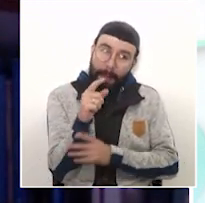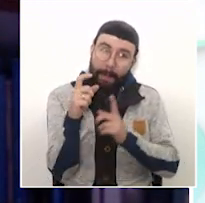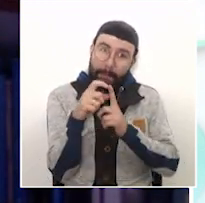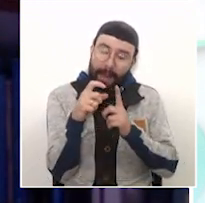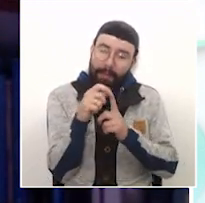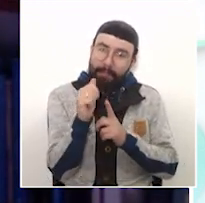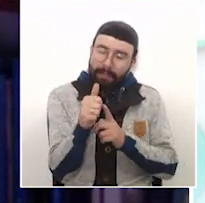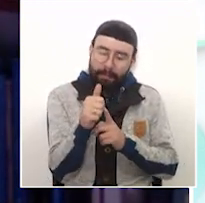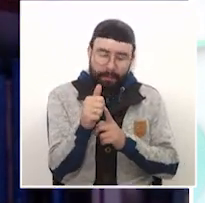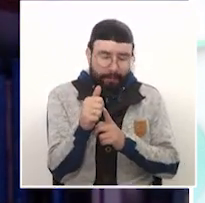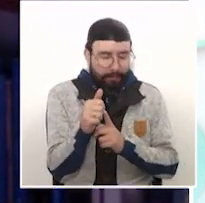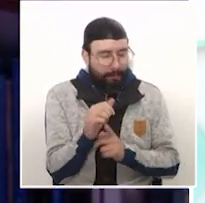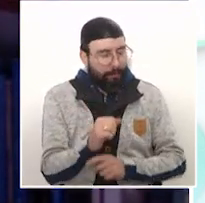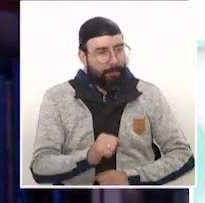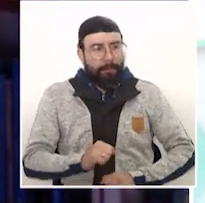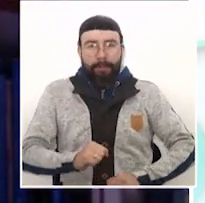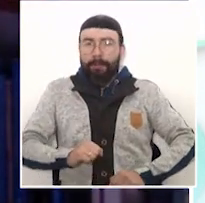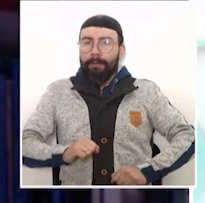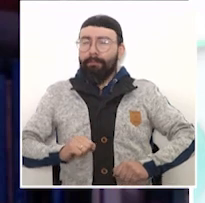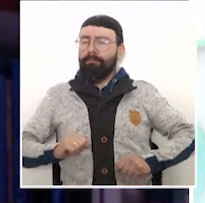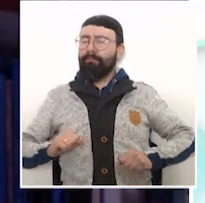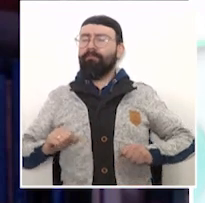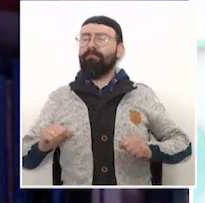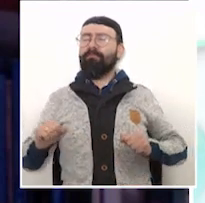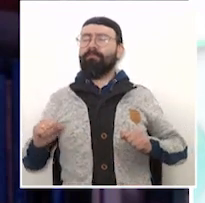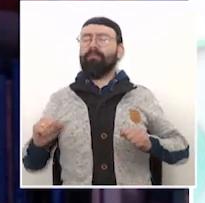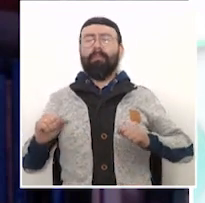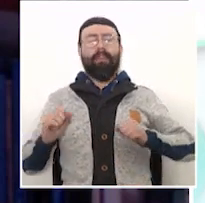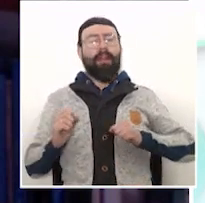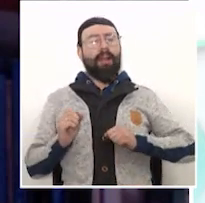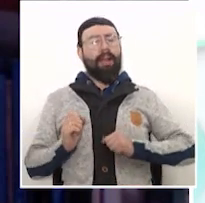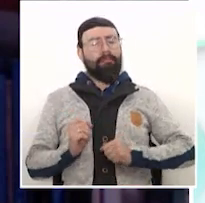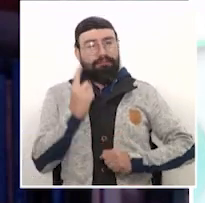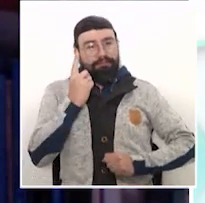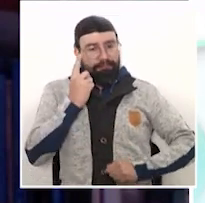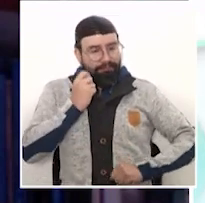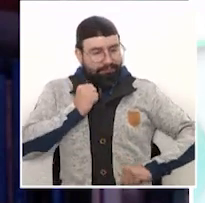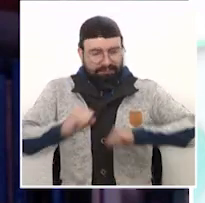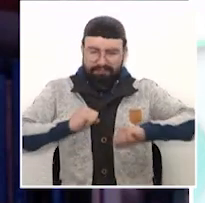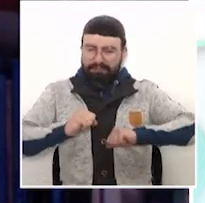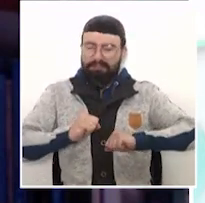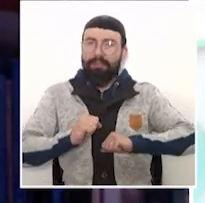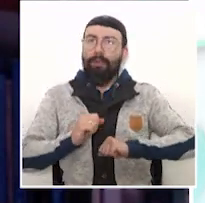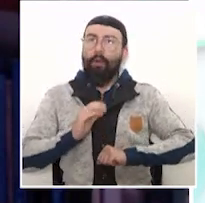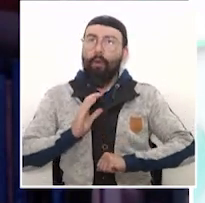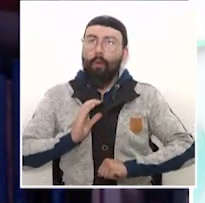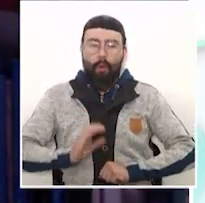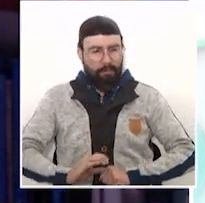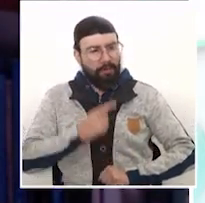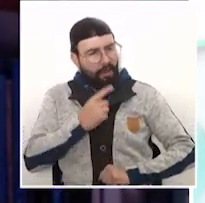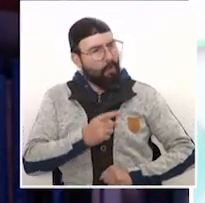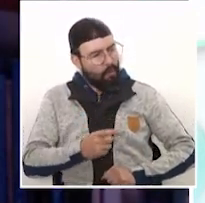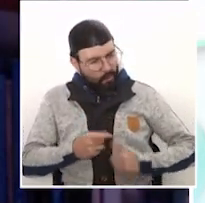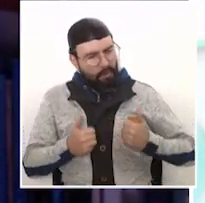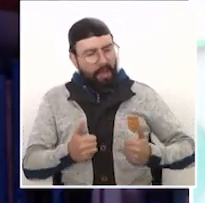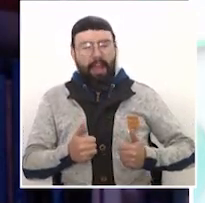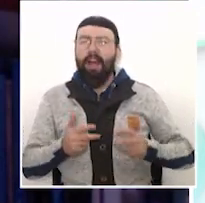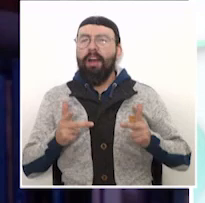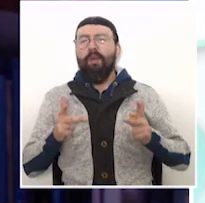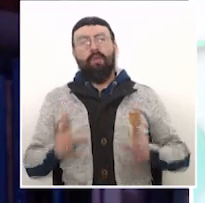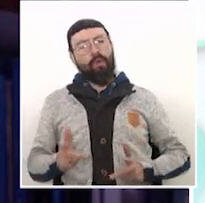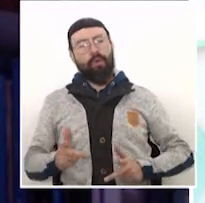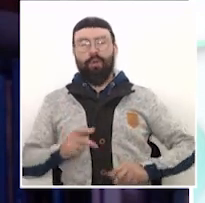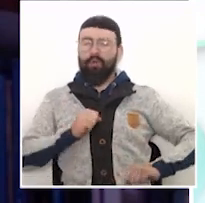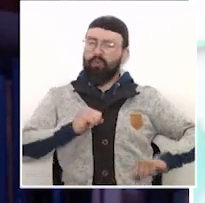estírate. Y verás que en esta postura algo mejora en tu ser, porque el cuerpo dice esa postura es de relax o descanso.